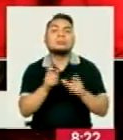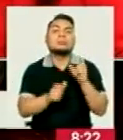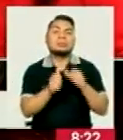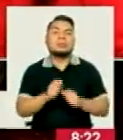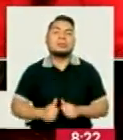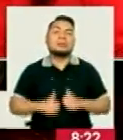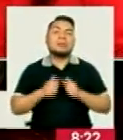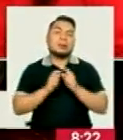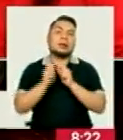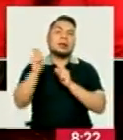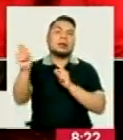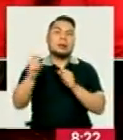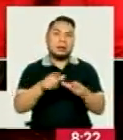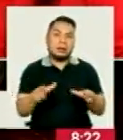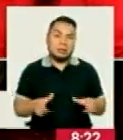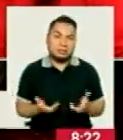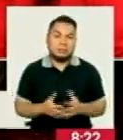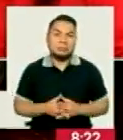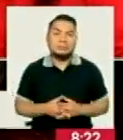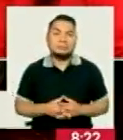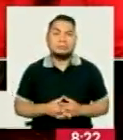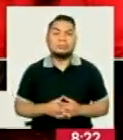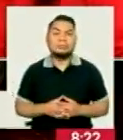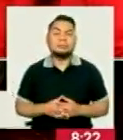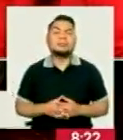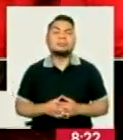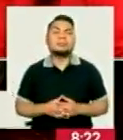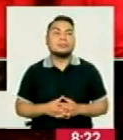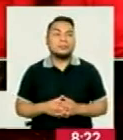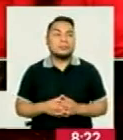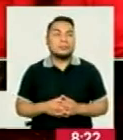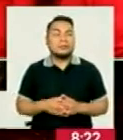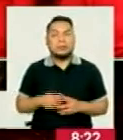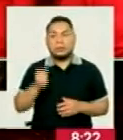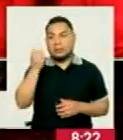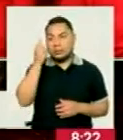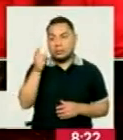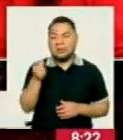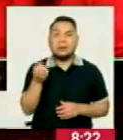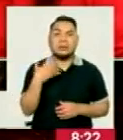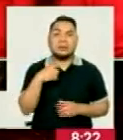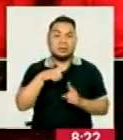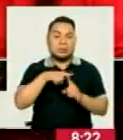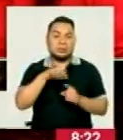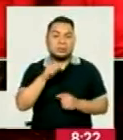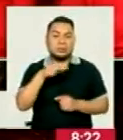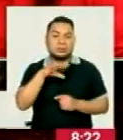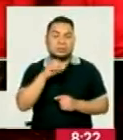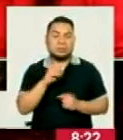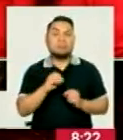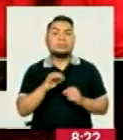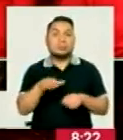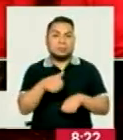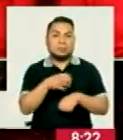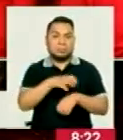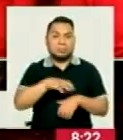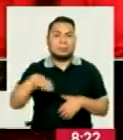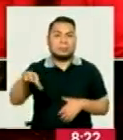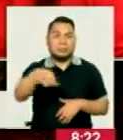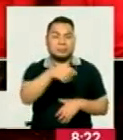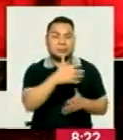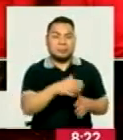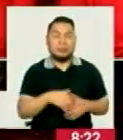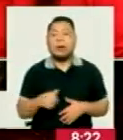nuestros conciudadanos de las zonas más vulnerables del país. Ahora, entiendo, como decías, hay tambos que están debidamente establecidos, pero hay otros